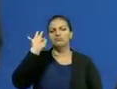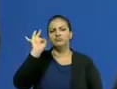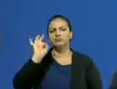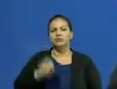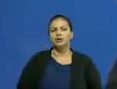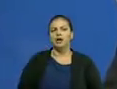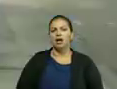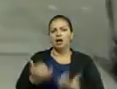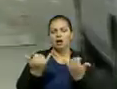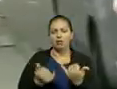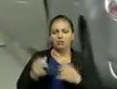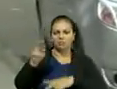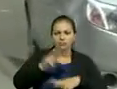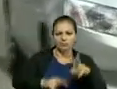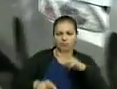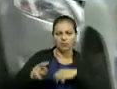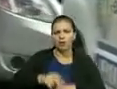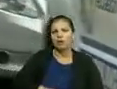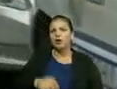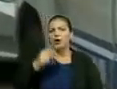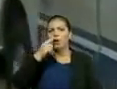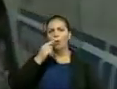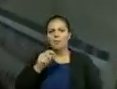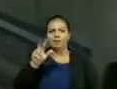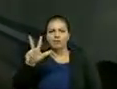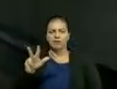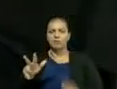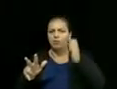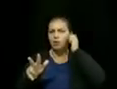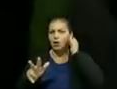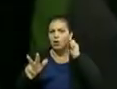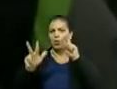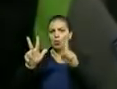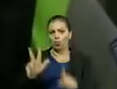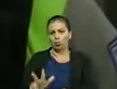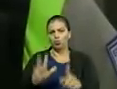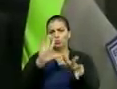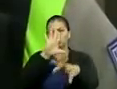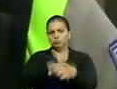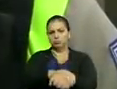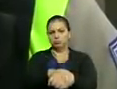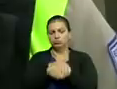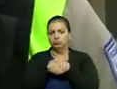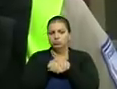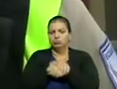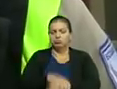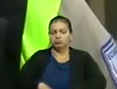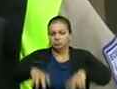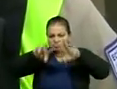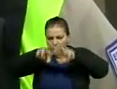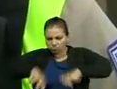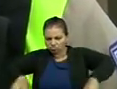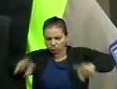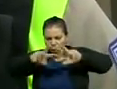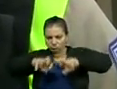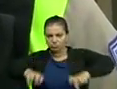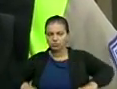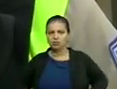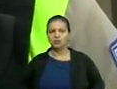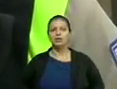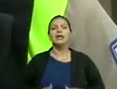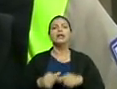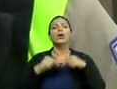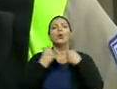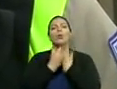fuego. 3 hombres y una mujer fueron detenidos para investigaciones. Se realizó ya el levantamiento con la unidad especializada